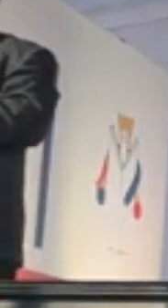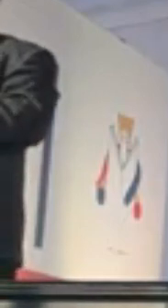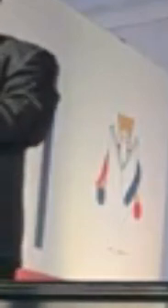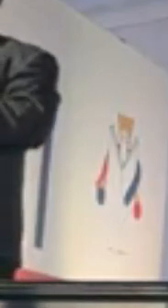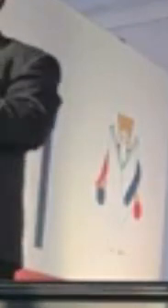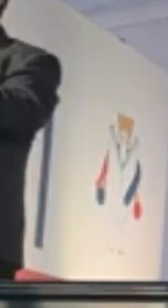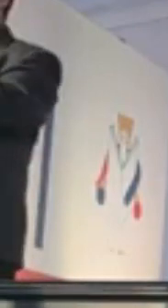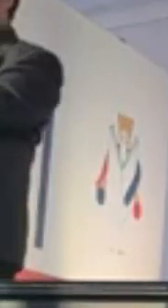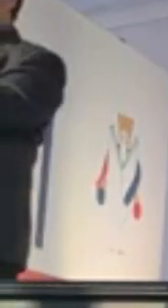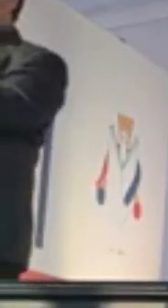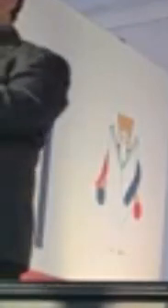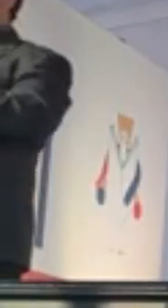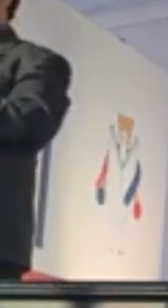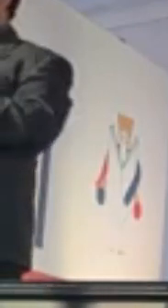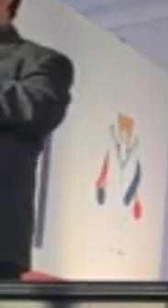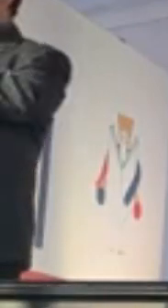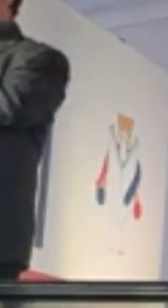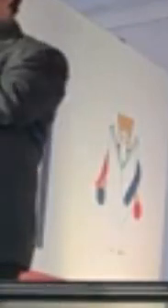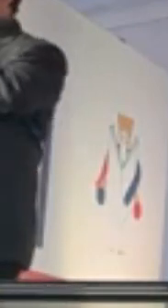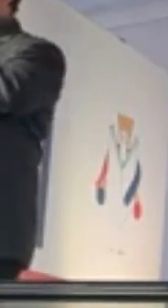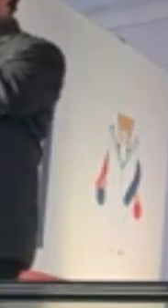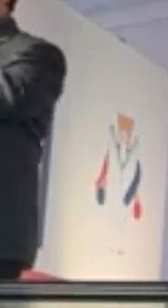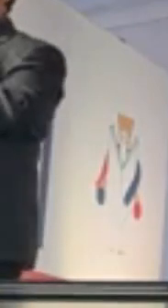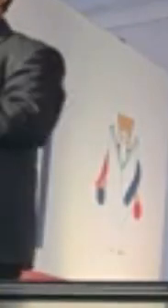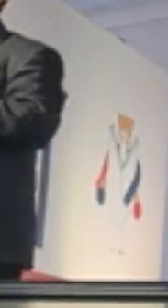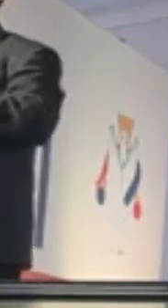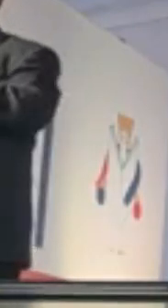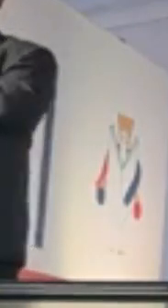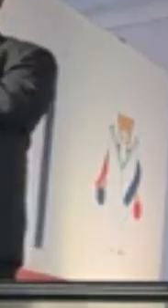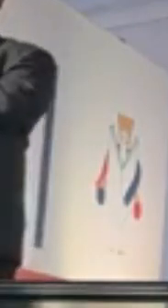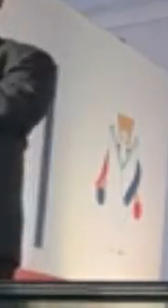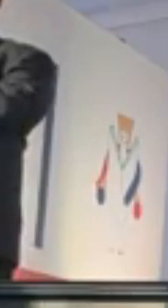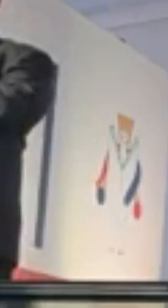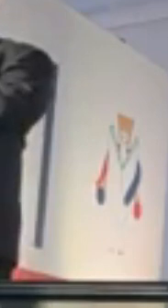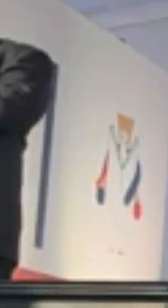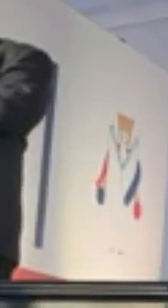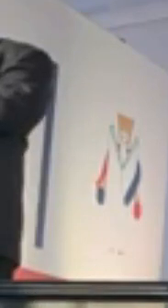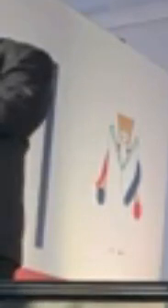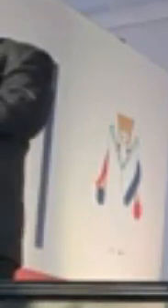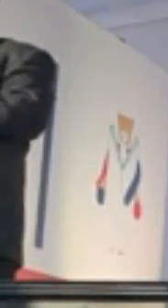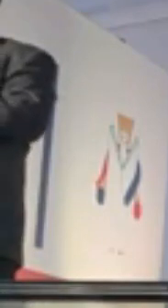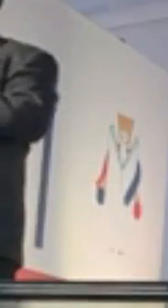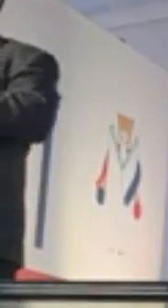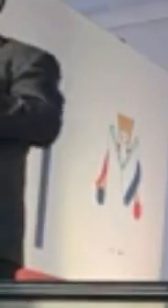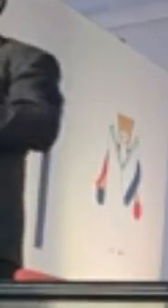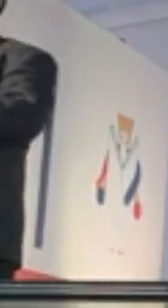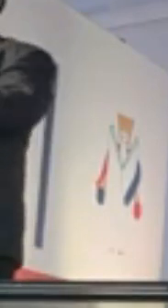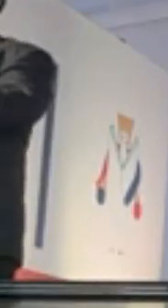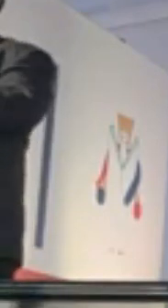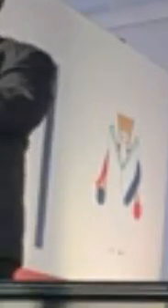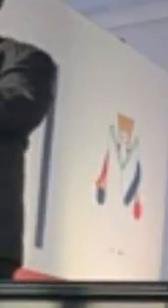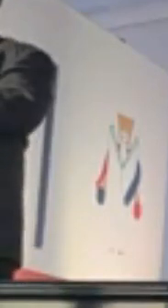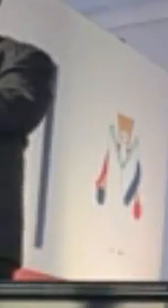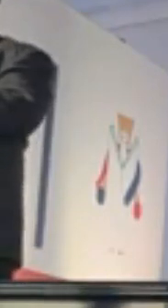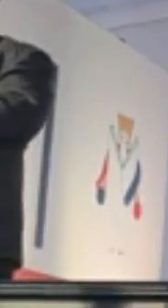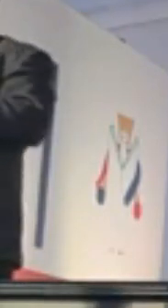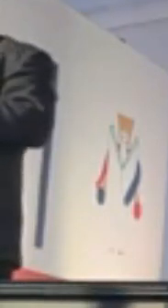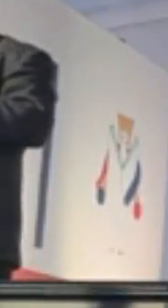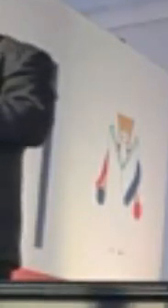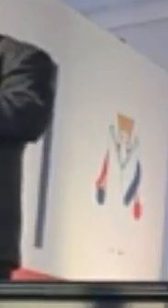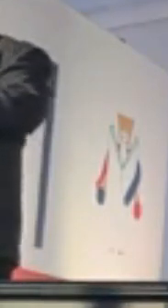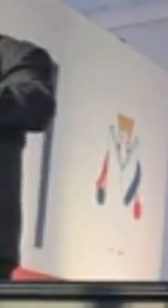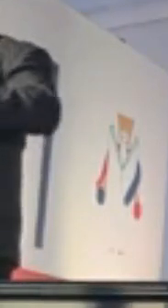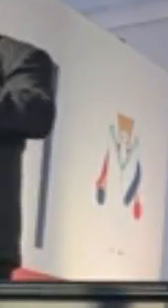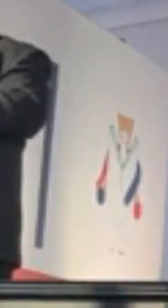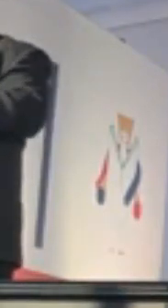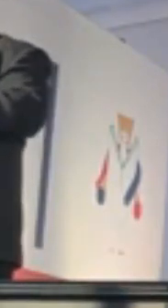como quisieran y juegan esa carta del chauvinismo, del nacionalismo y demás. También eso, ¿qué va a